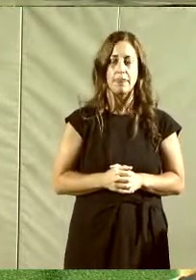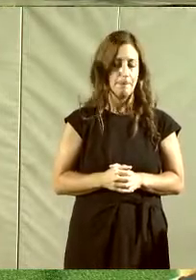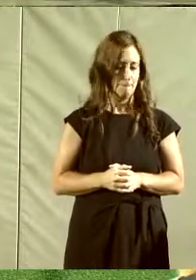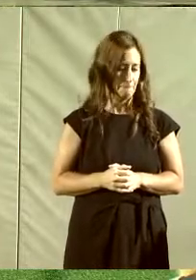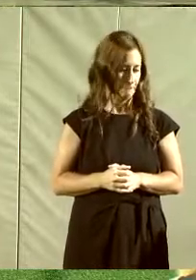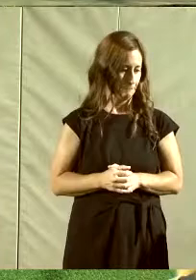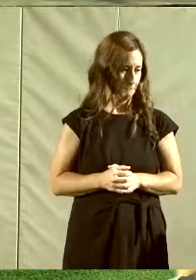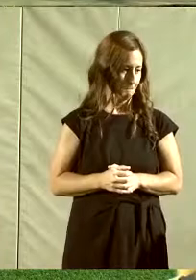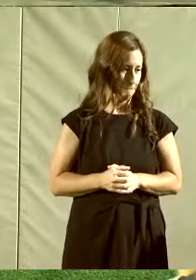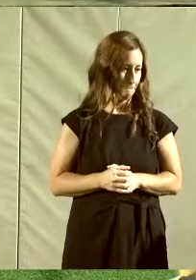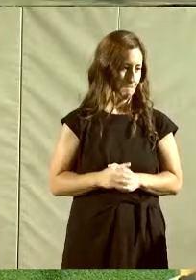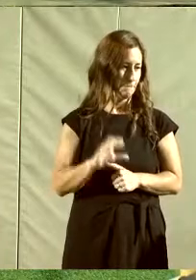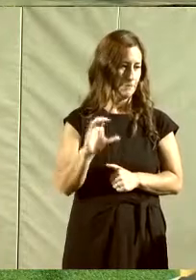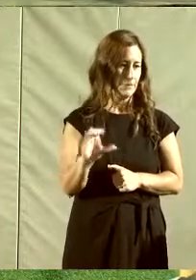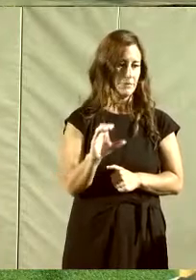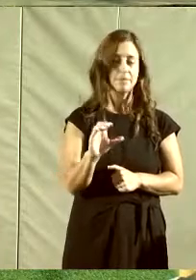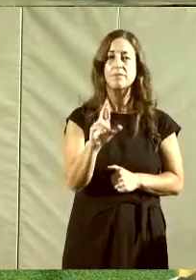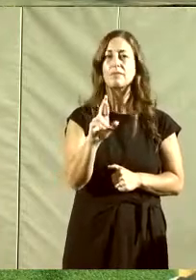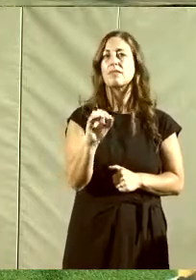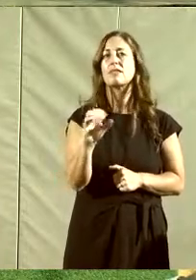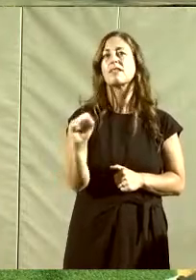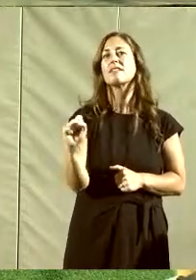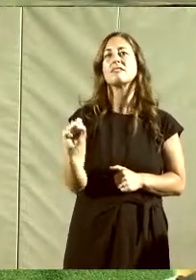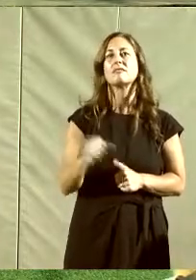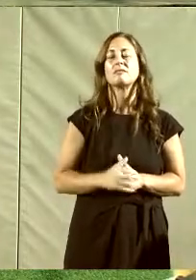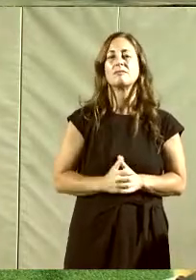Kaylin May Ross.